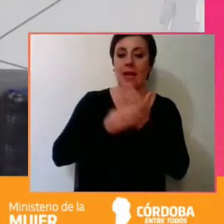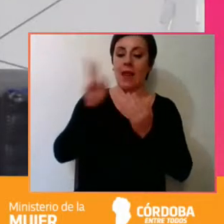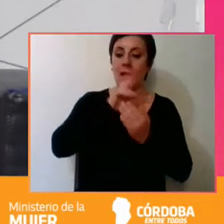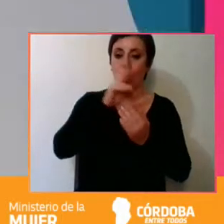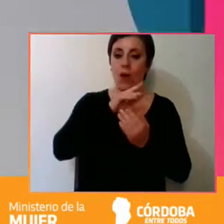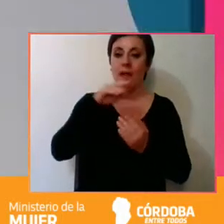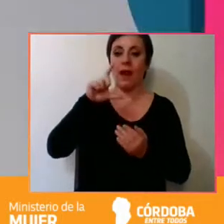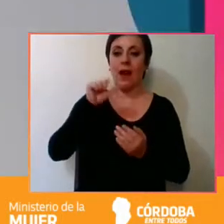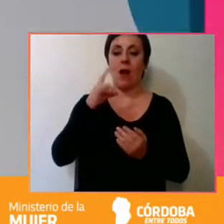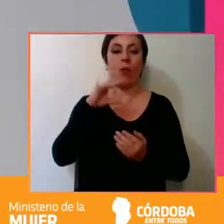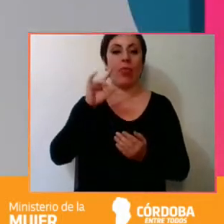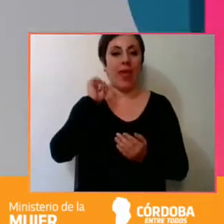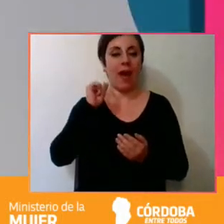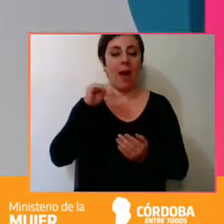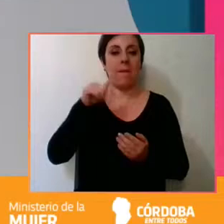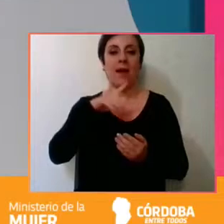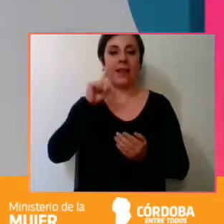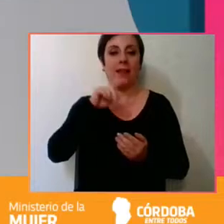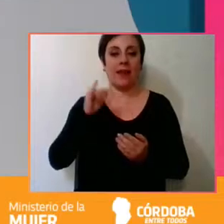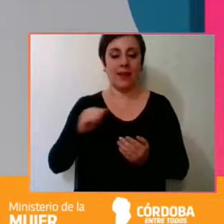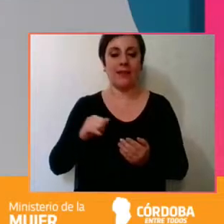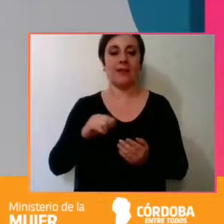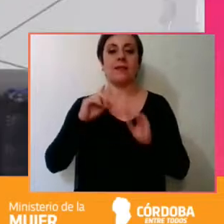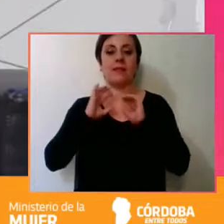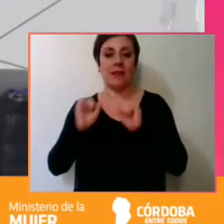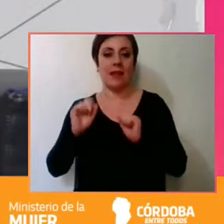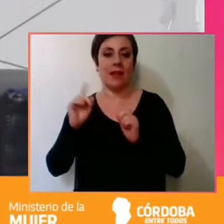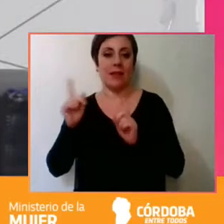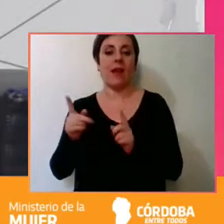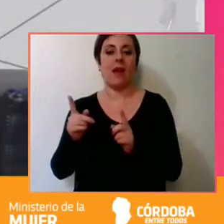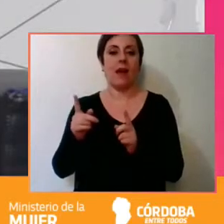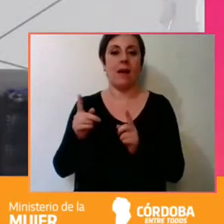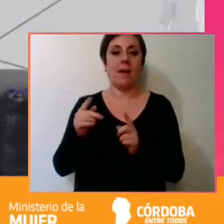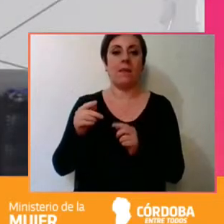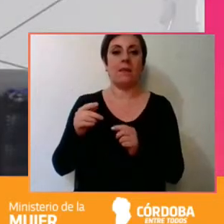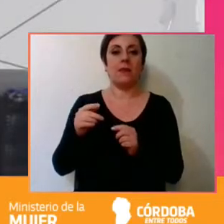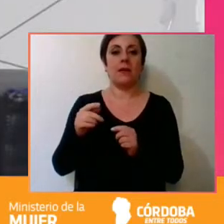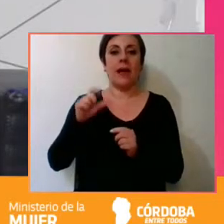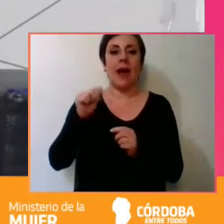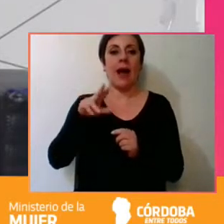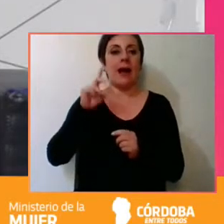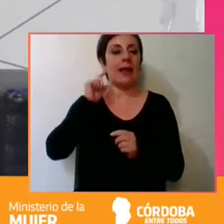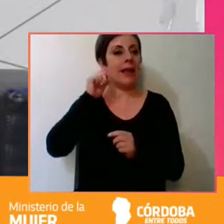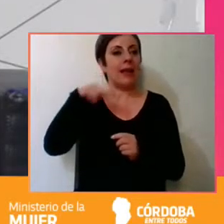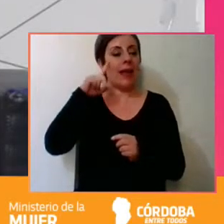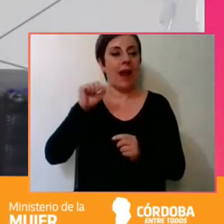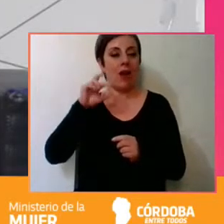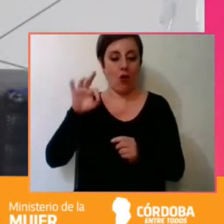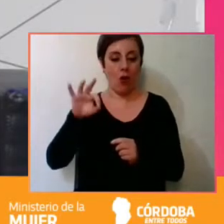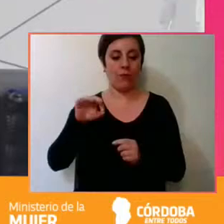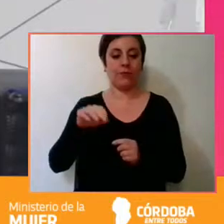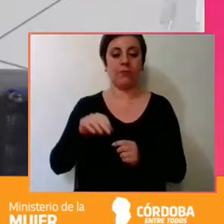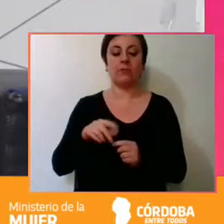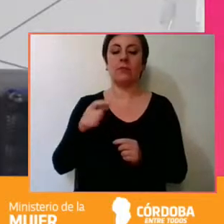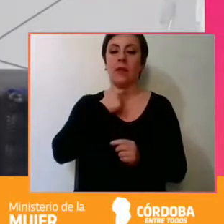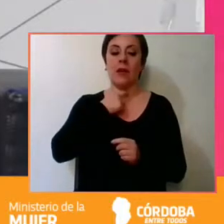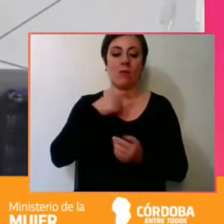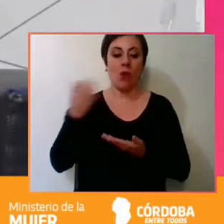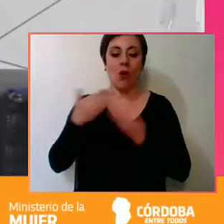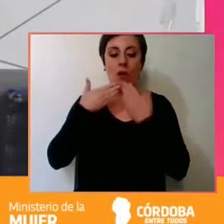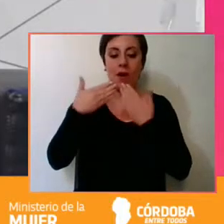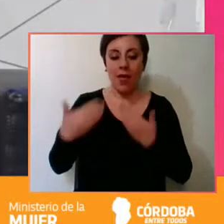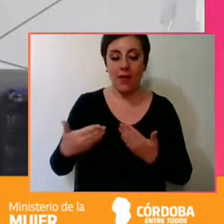también la secretaria de Lucha contra la Violencia de la Mujer y Trata de Personas, María José Cariñano. En principio, bueno, queremos agradecer a las personas